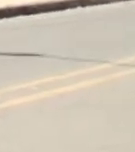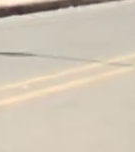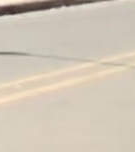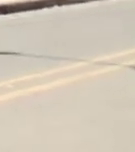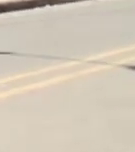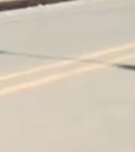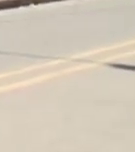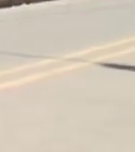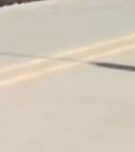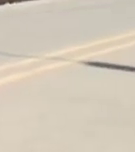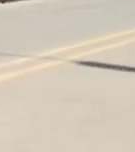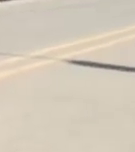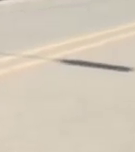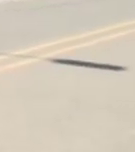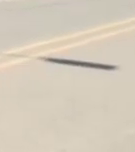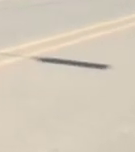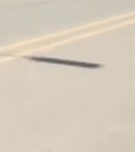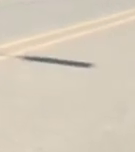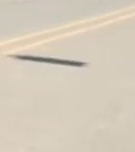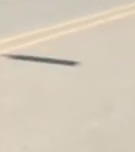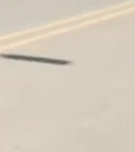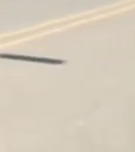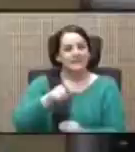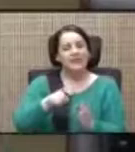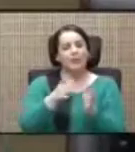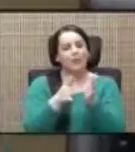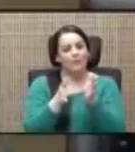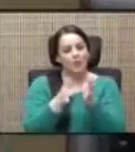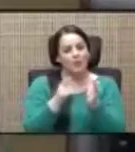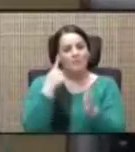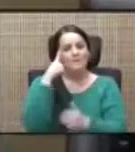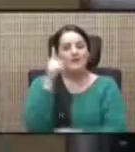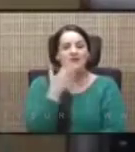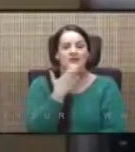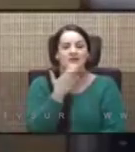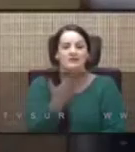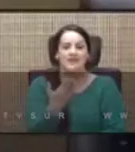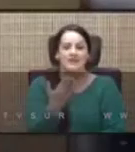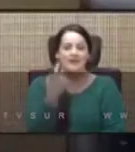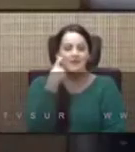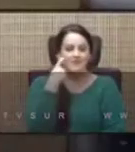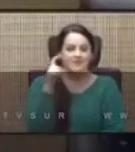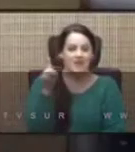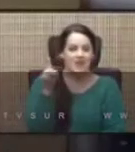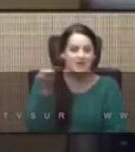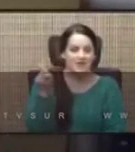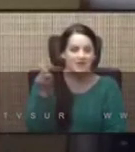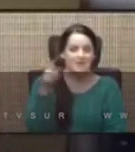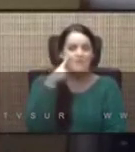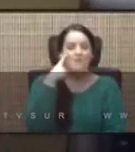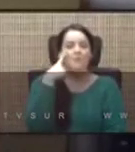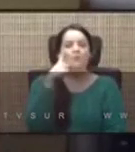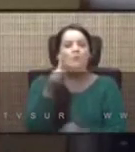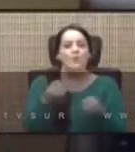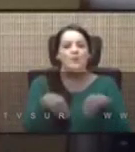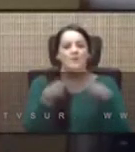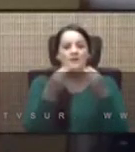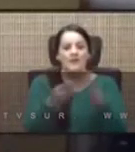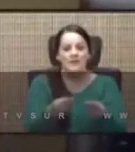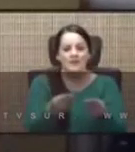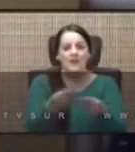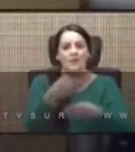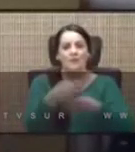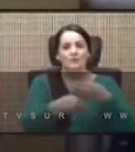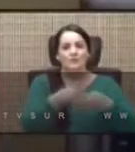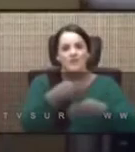la Fiscalía. Y tengo que aprovechar para agradecer a la Fiscalía por haberle dado